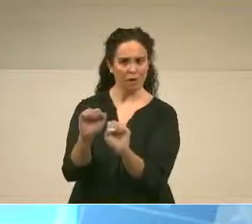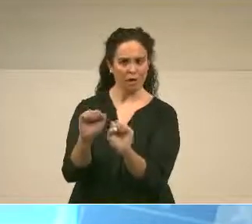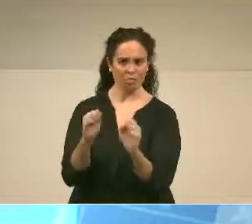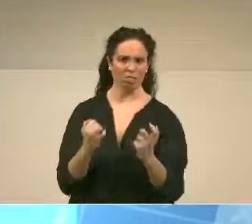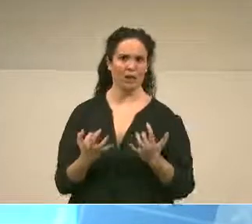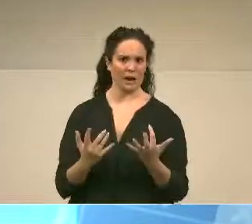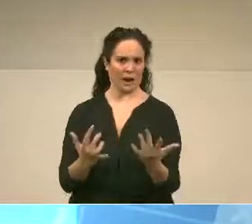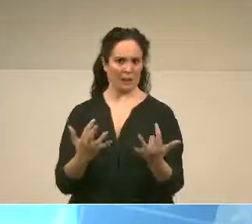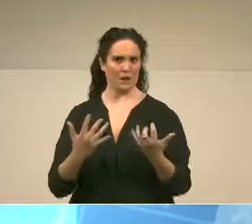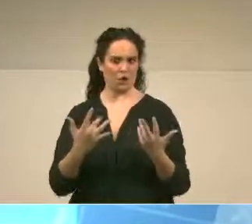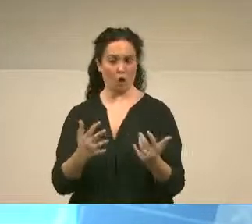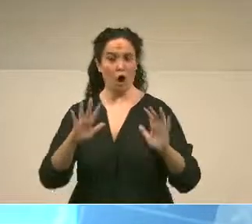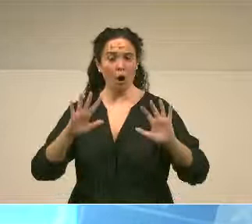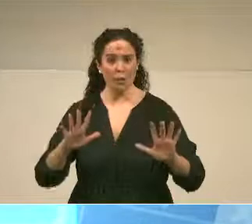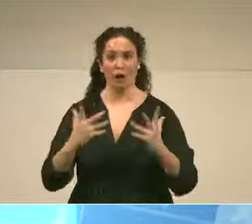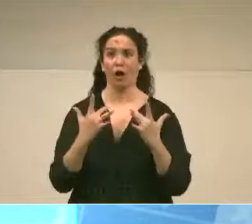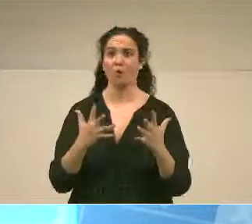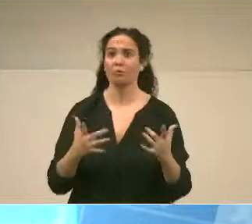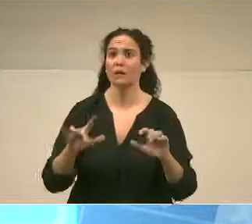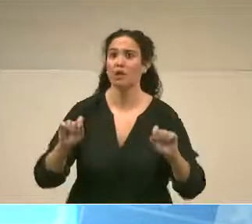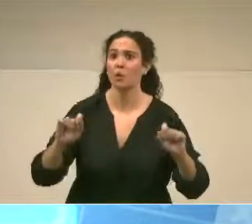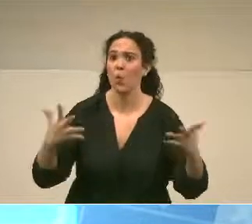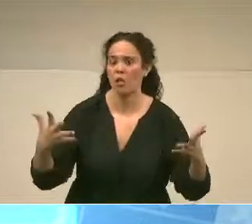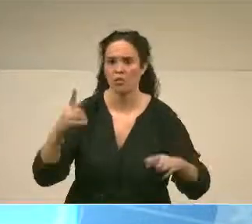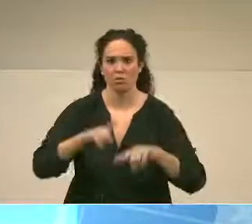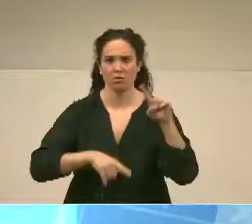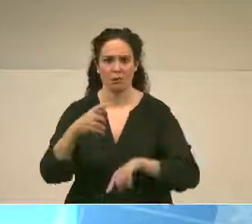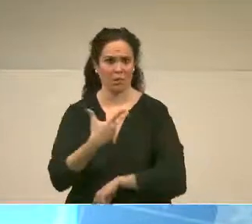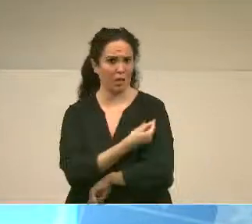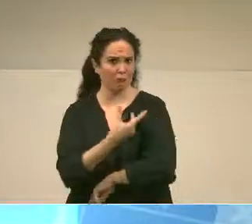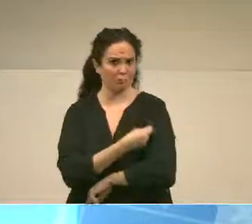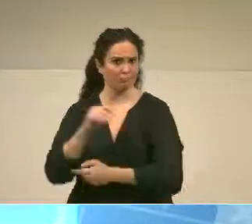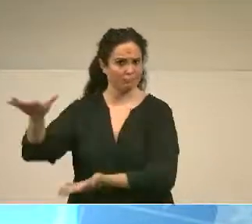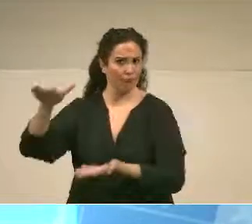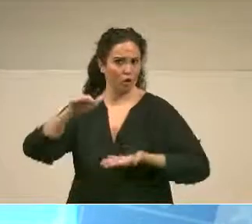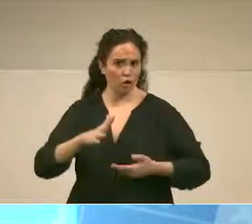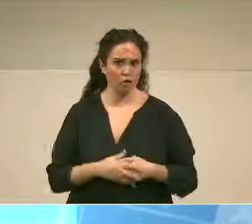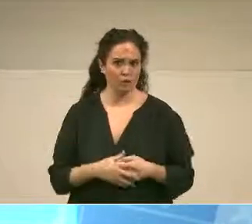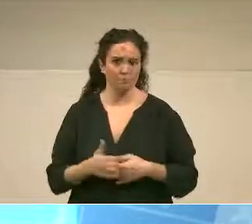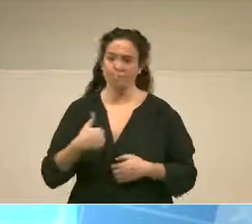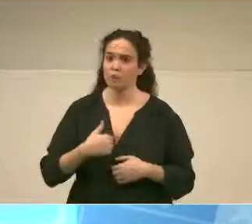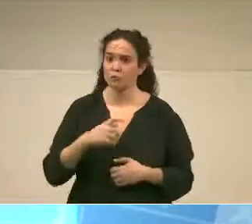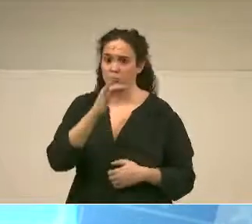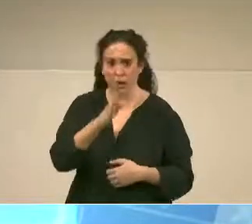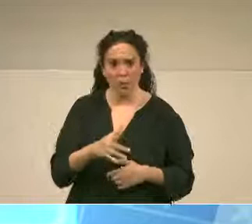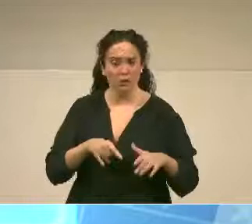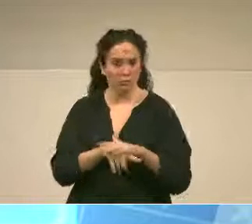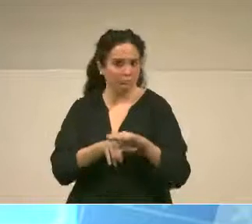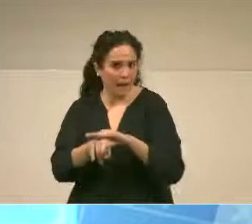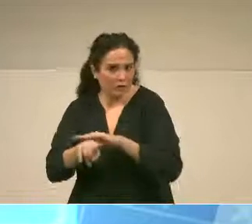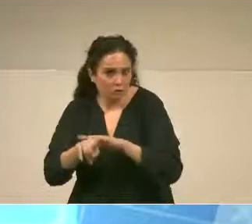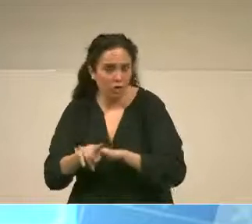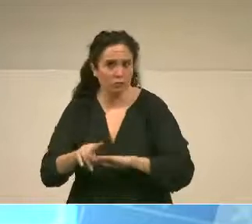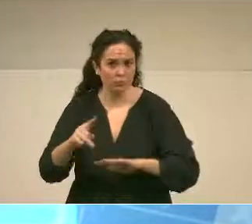número de dosis disponibles así lo permita. Su administración es lo que le puedo asegurar que nosotros haremos con la mayor de